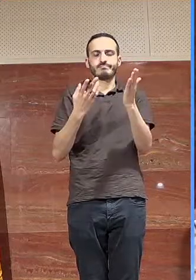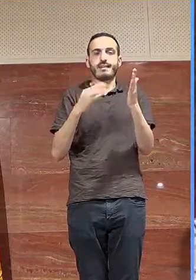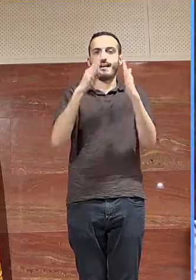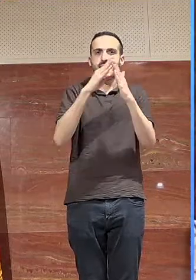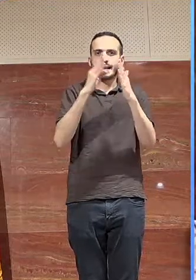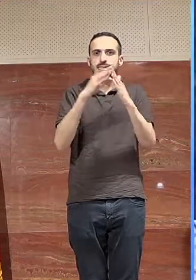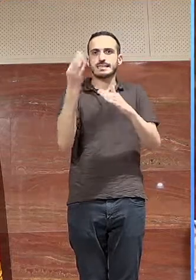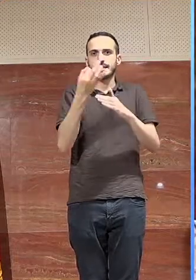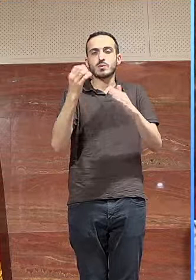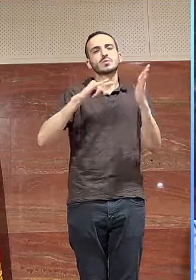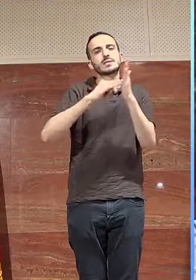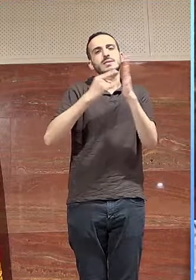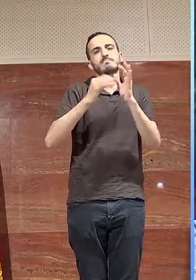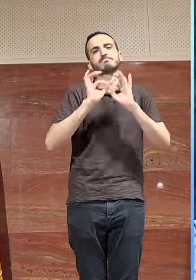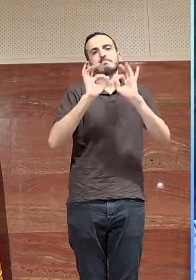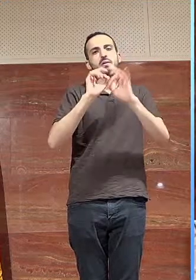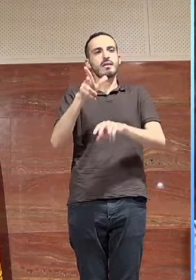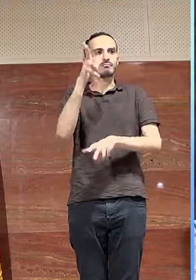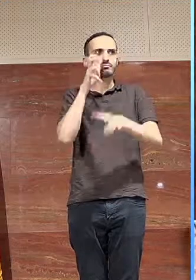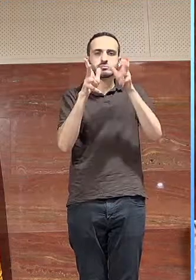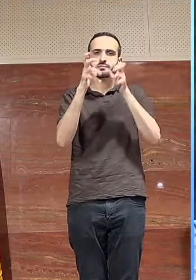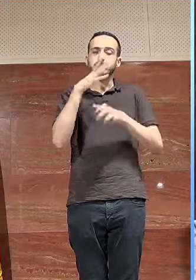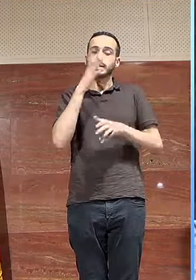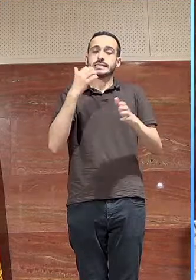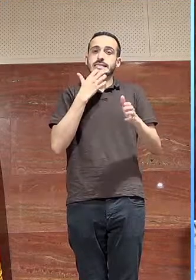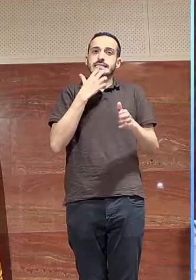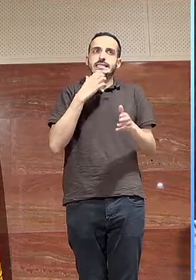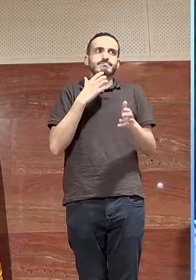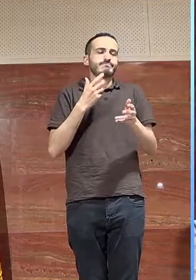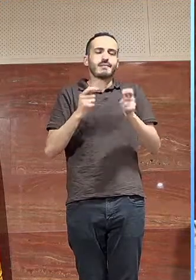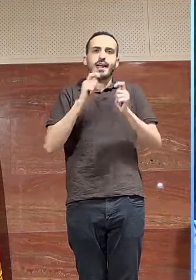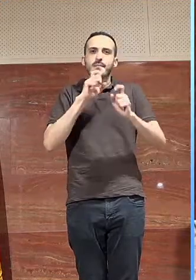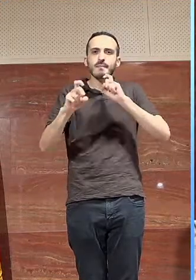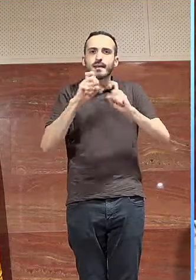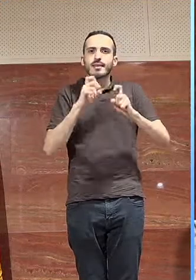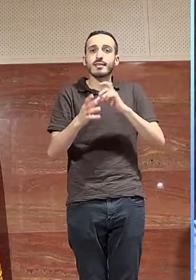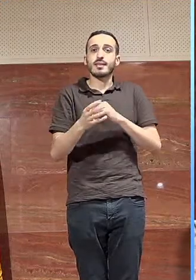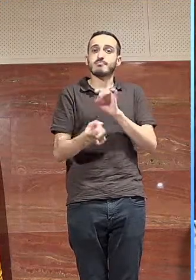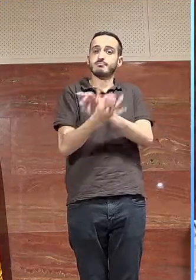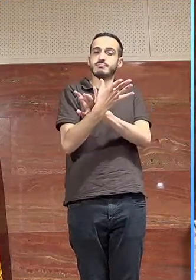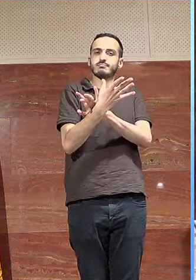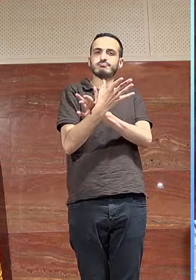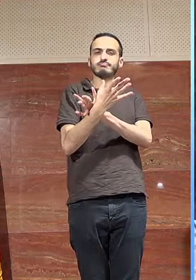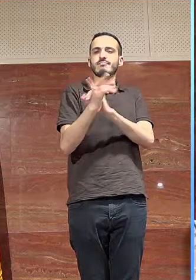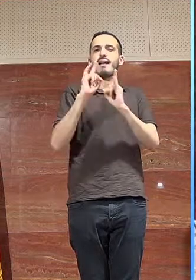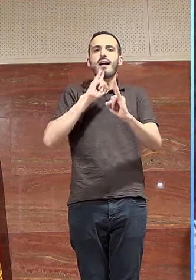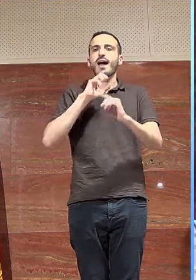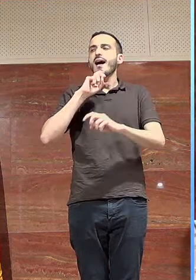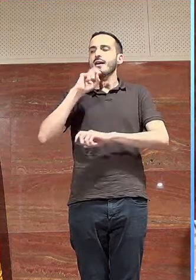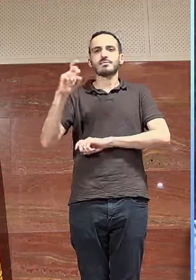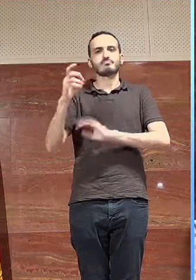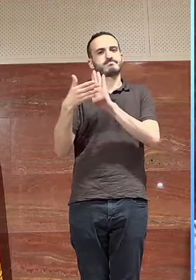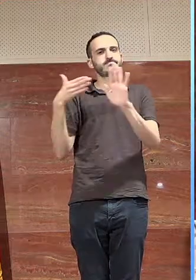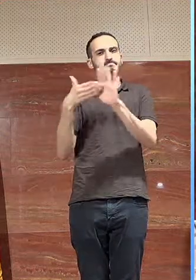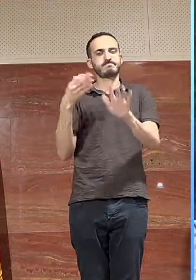del usuario ese sistema de alarma visual y en caso de que se produjese una emergencia, pues tuviese una información inmediata, porque bueno, el tener